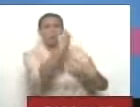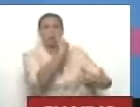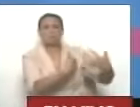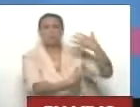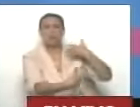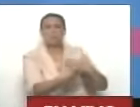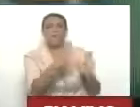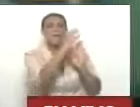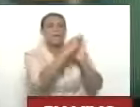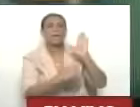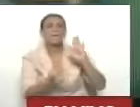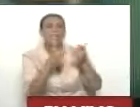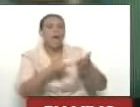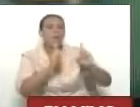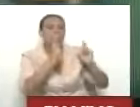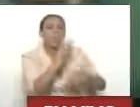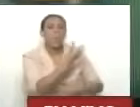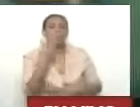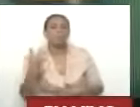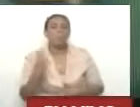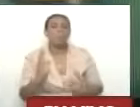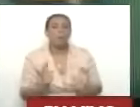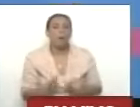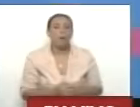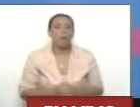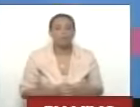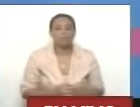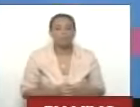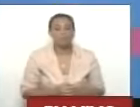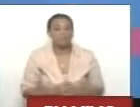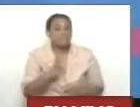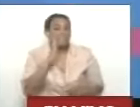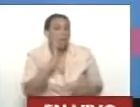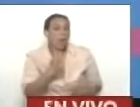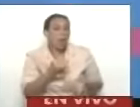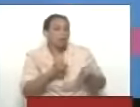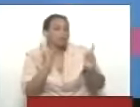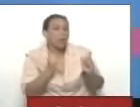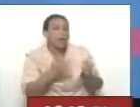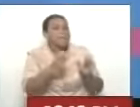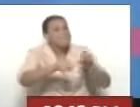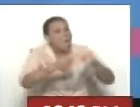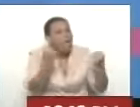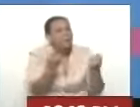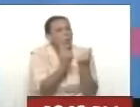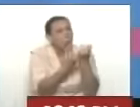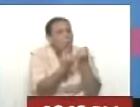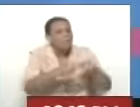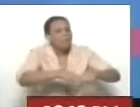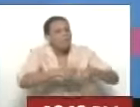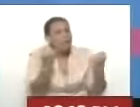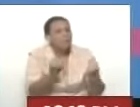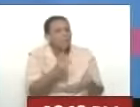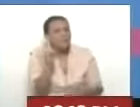Que van a quitar la licencia 44. Que va, ellos le quieren hacer daño económico a